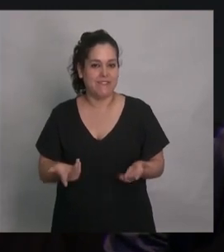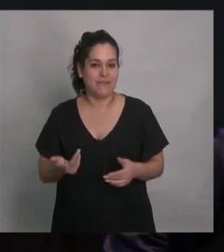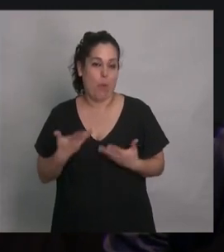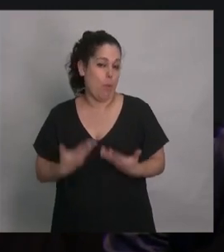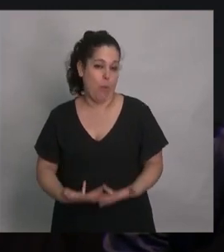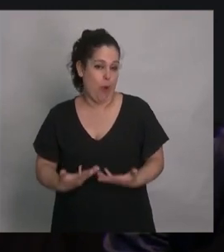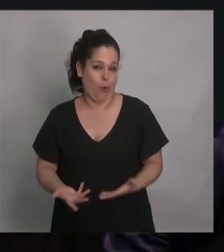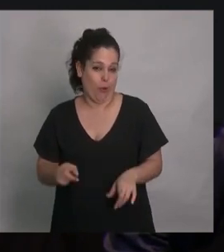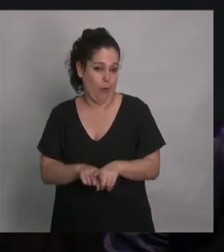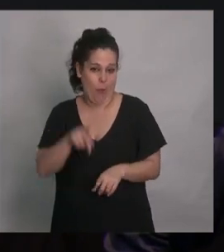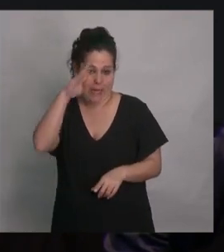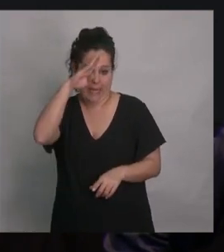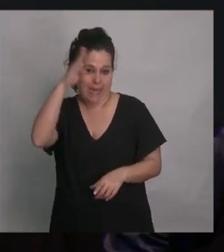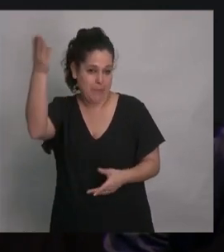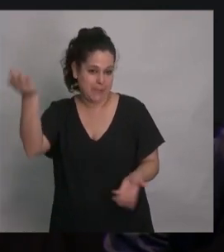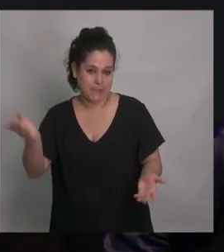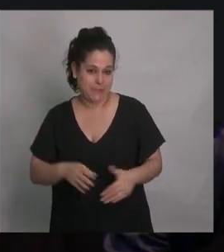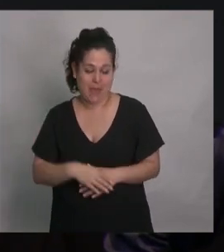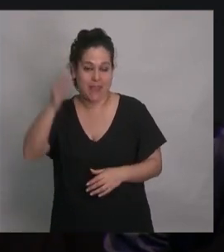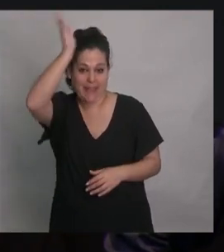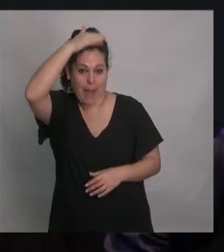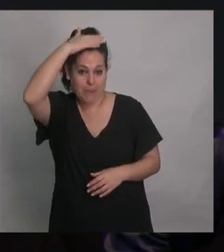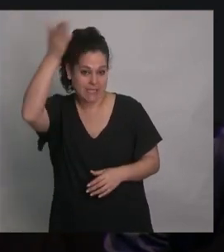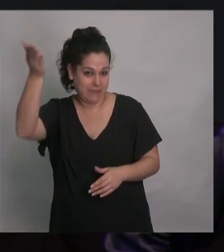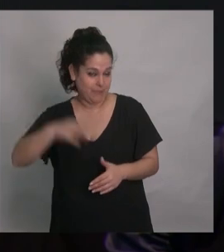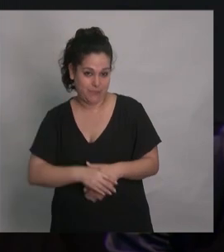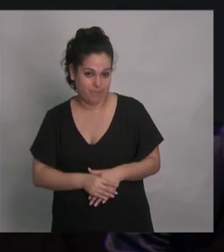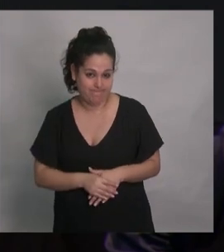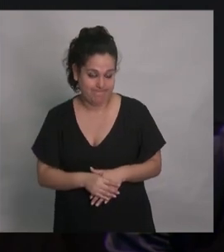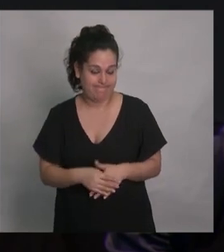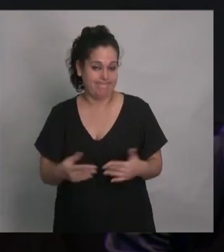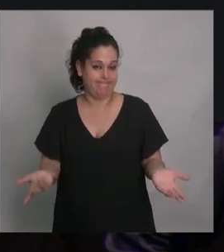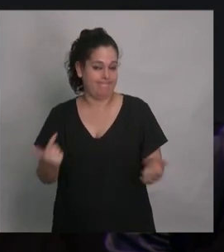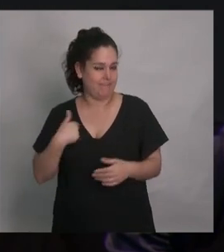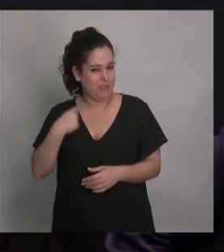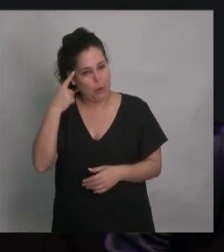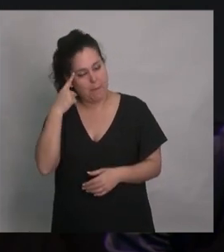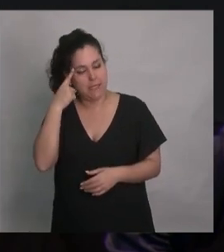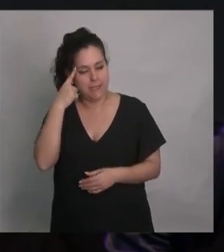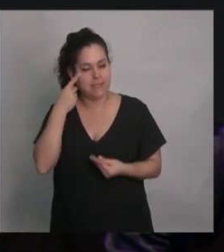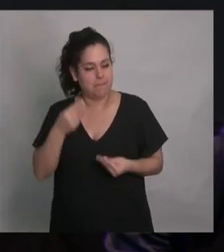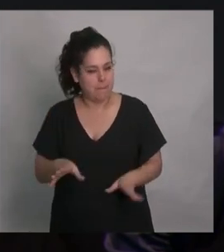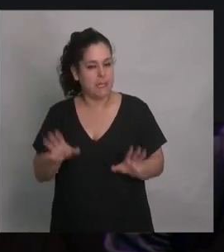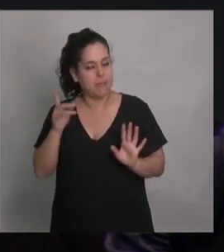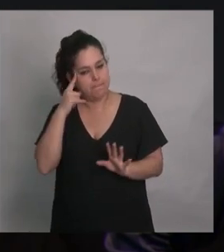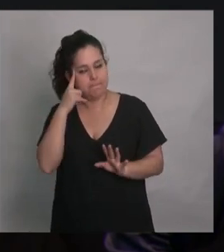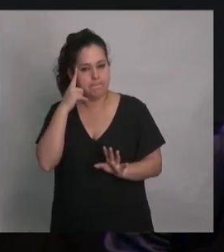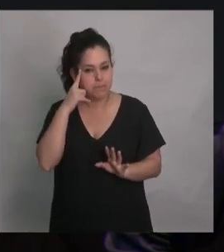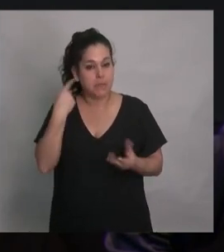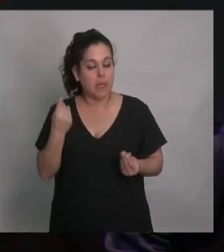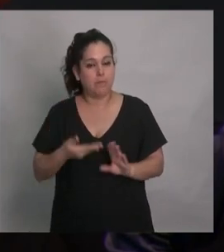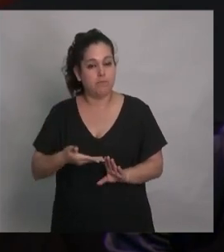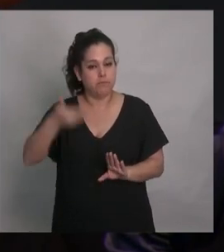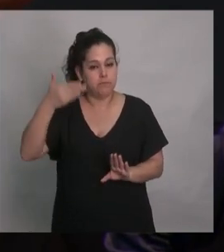en el gobierno. Entonces, yo empecé por pensar que en su